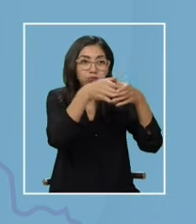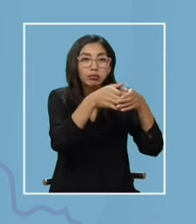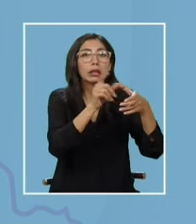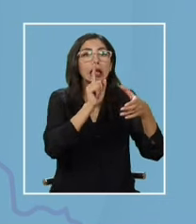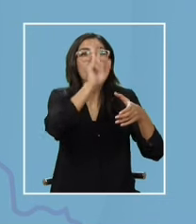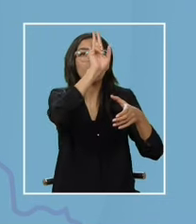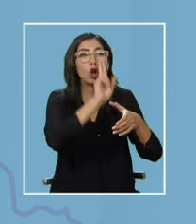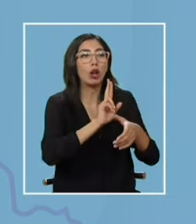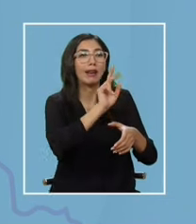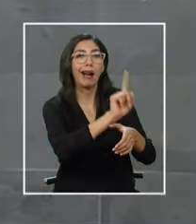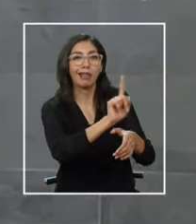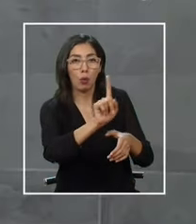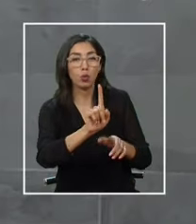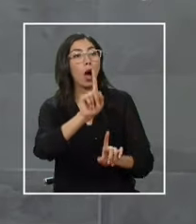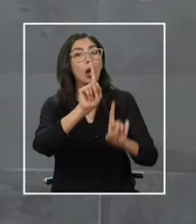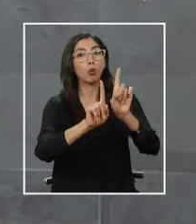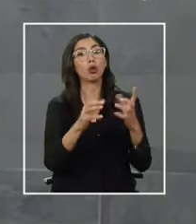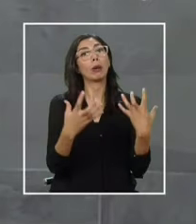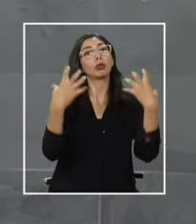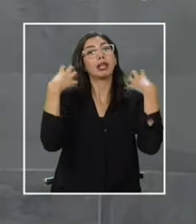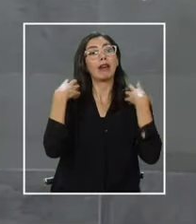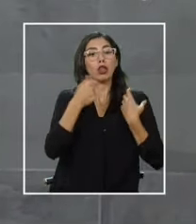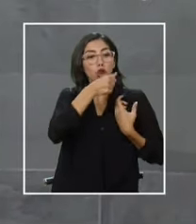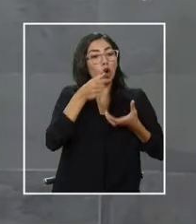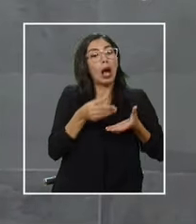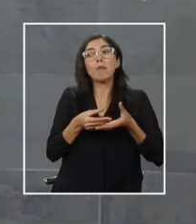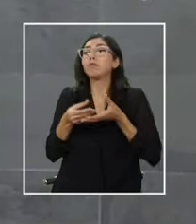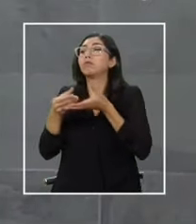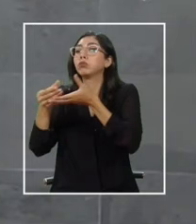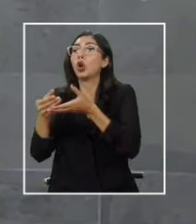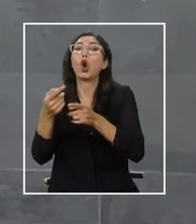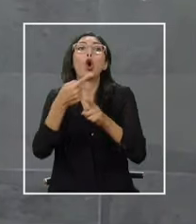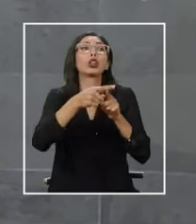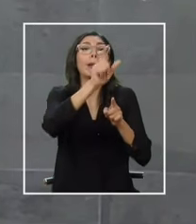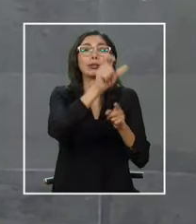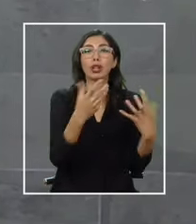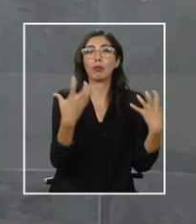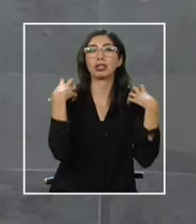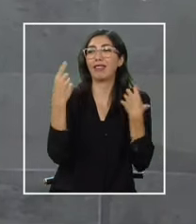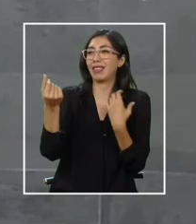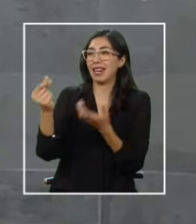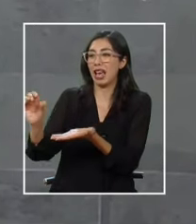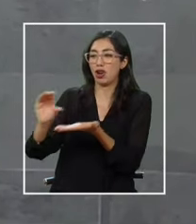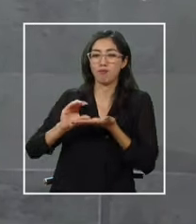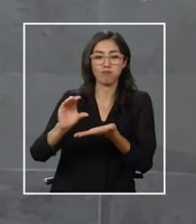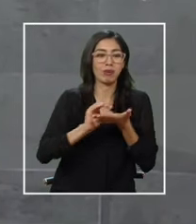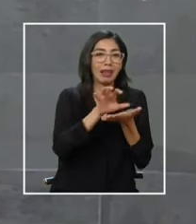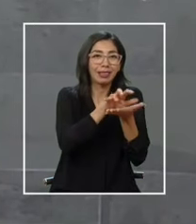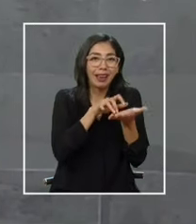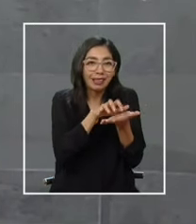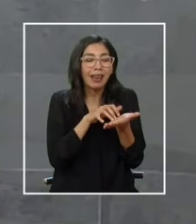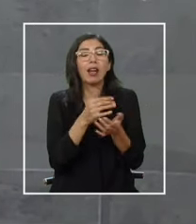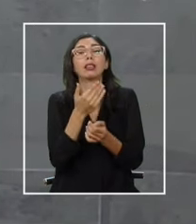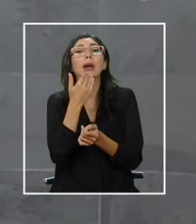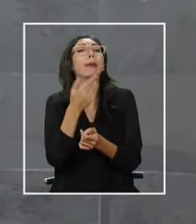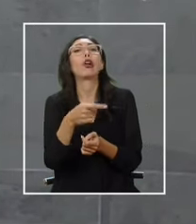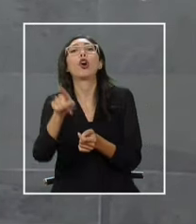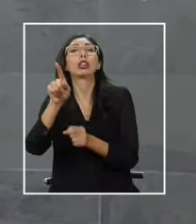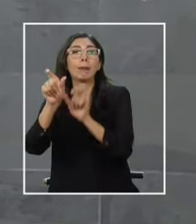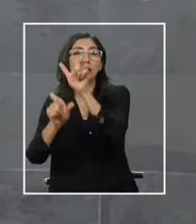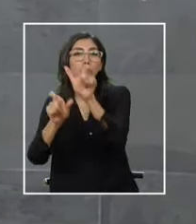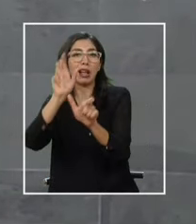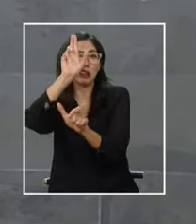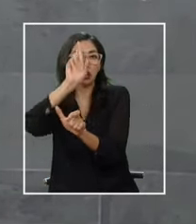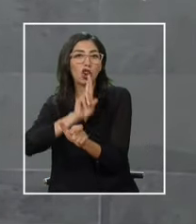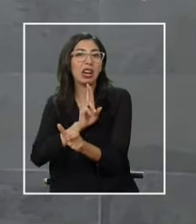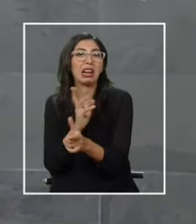definidos. Algunos llevaban la droga a los puntos de venta, otros recaudaban el dinero y otros finalmente son los que se dedicaban